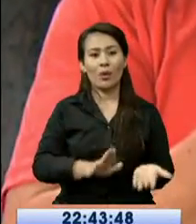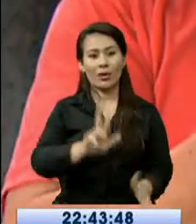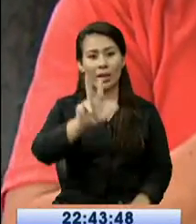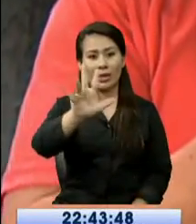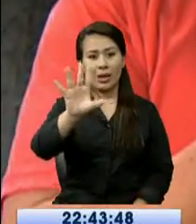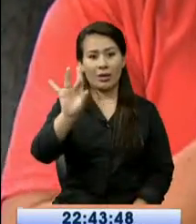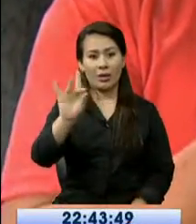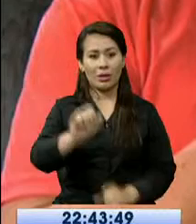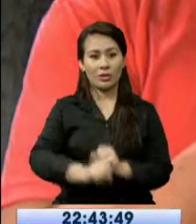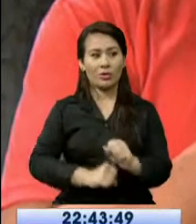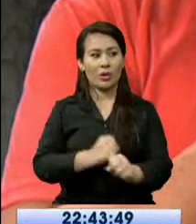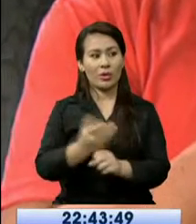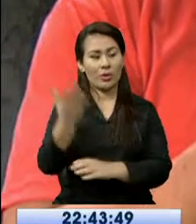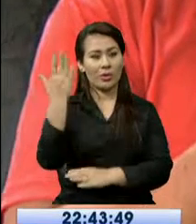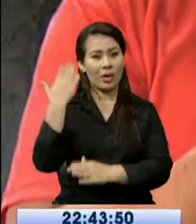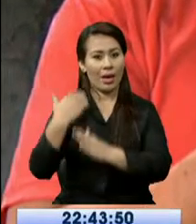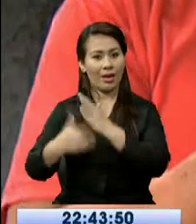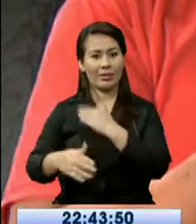no juega.